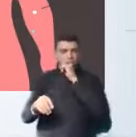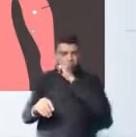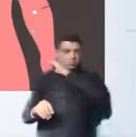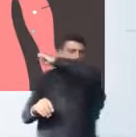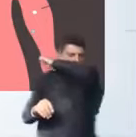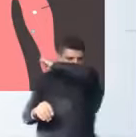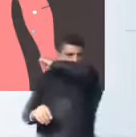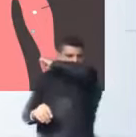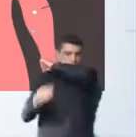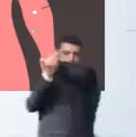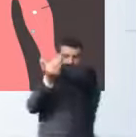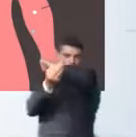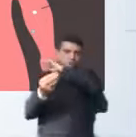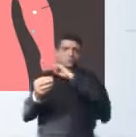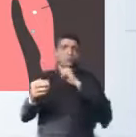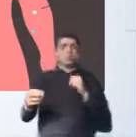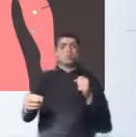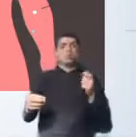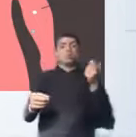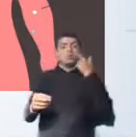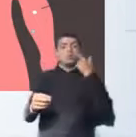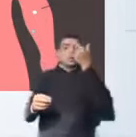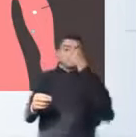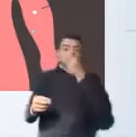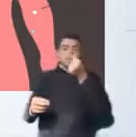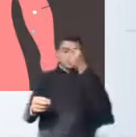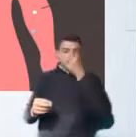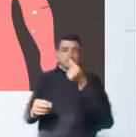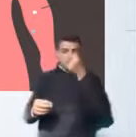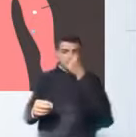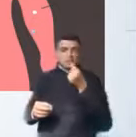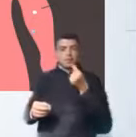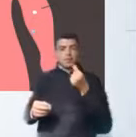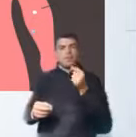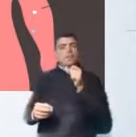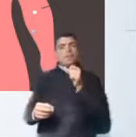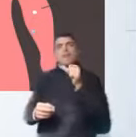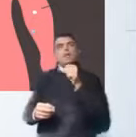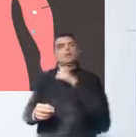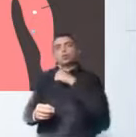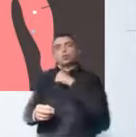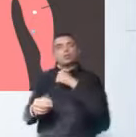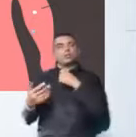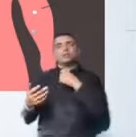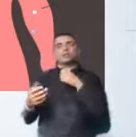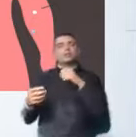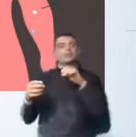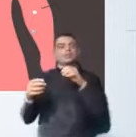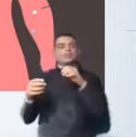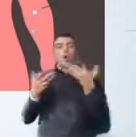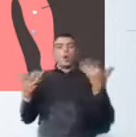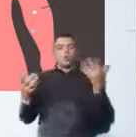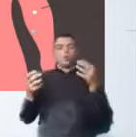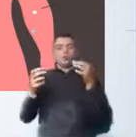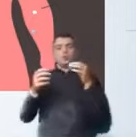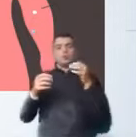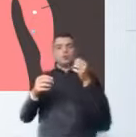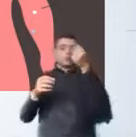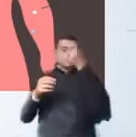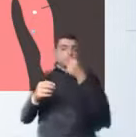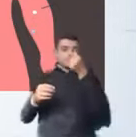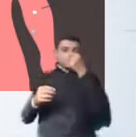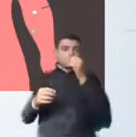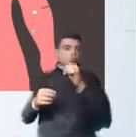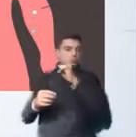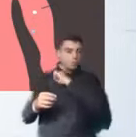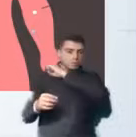una importancia mayor o relevante de congestión nasal o de estornudos, generalmente es fiebre y tos, dolor de garganta, dolor muscular.